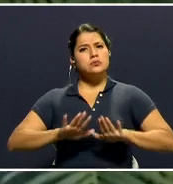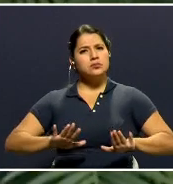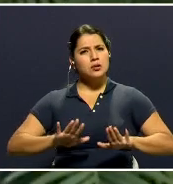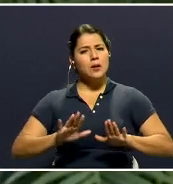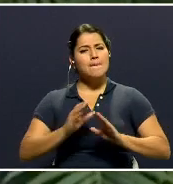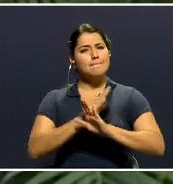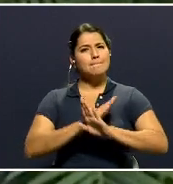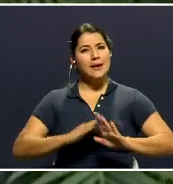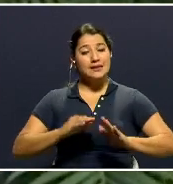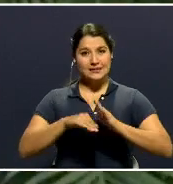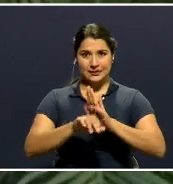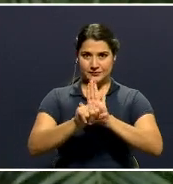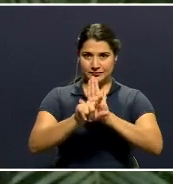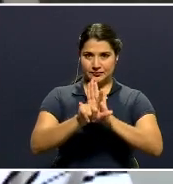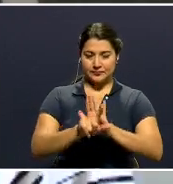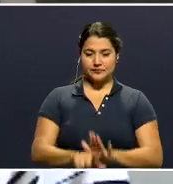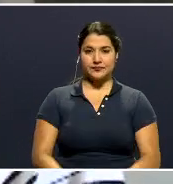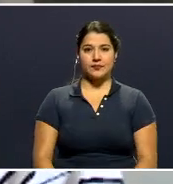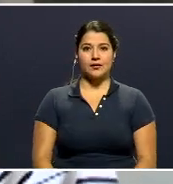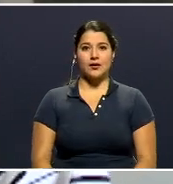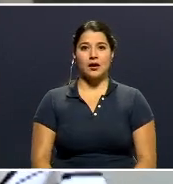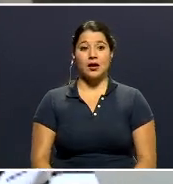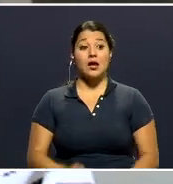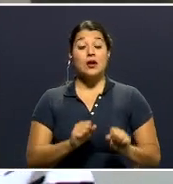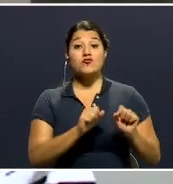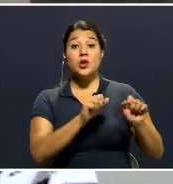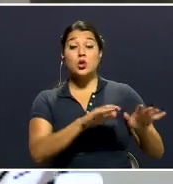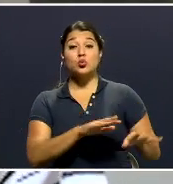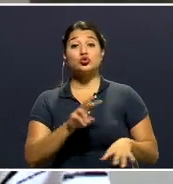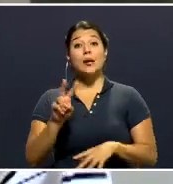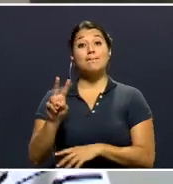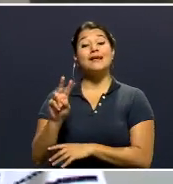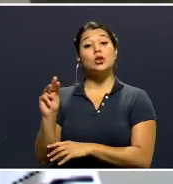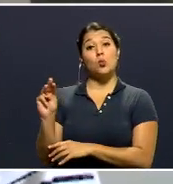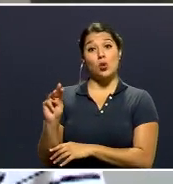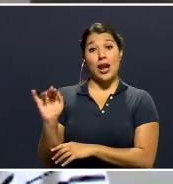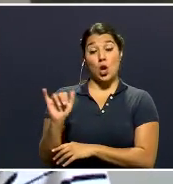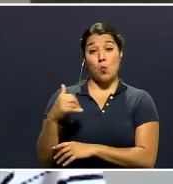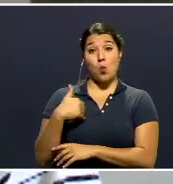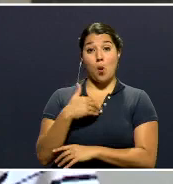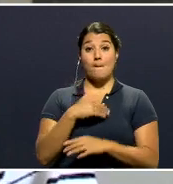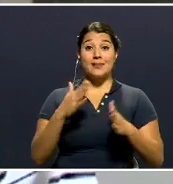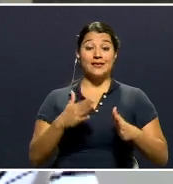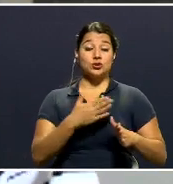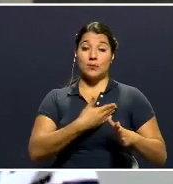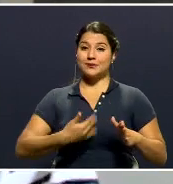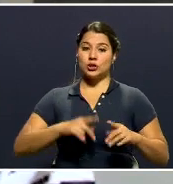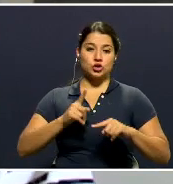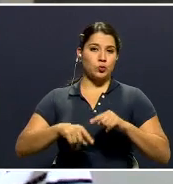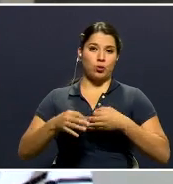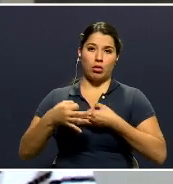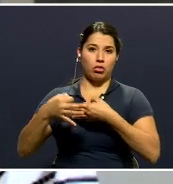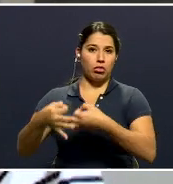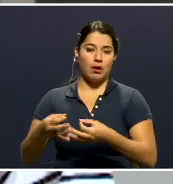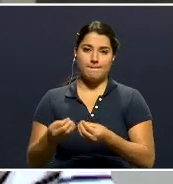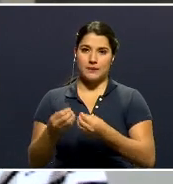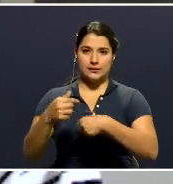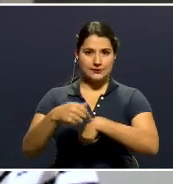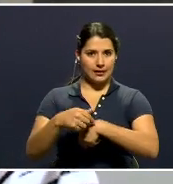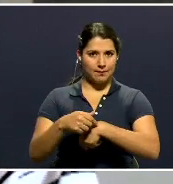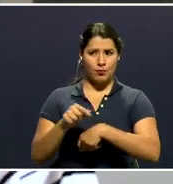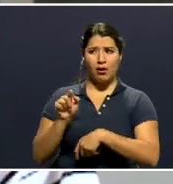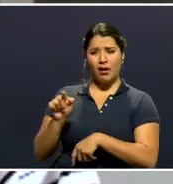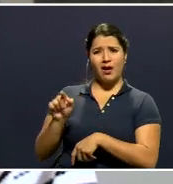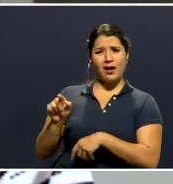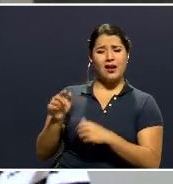paz a la Asamblea Legislativa. La salida de don Víctor Morales como ministro de la Presidencia ya era impostergable. Don Víctor